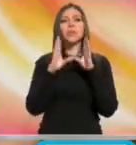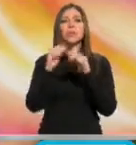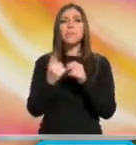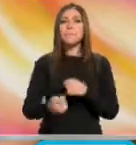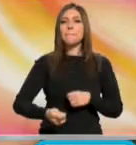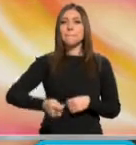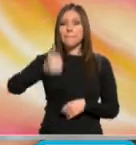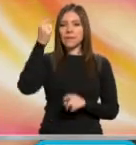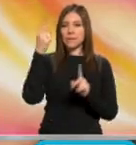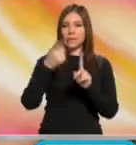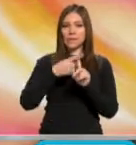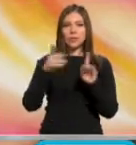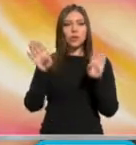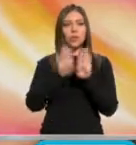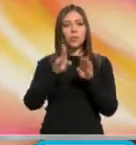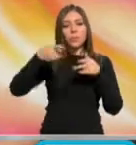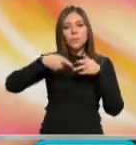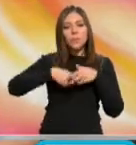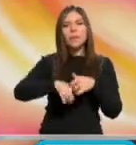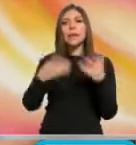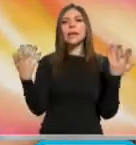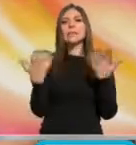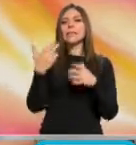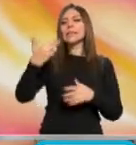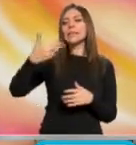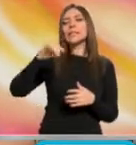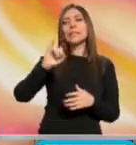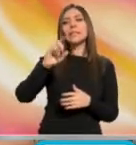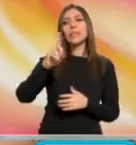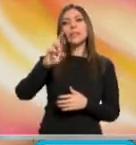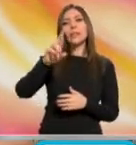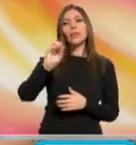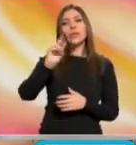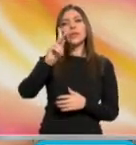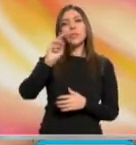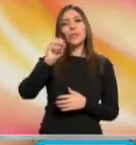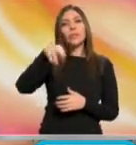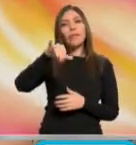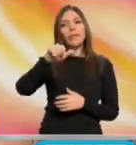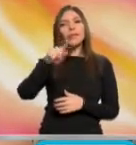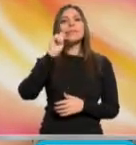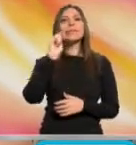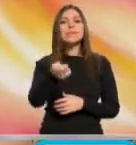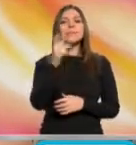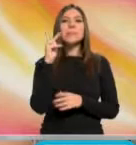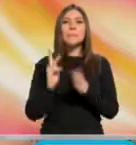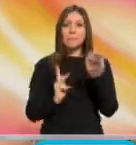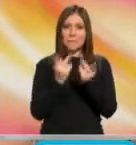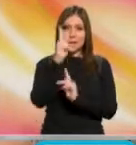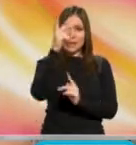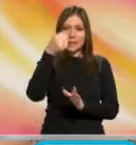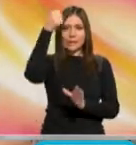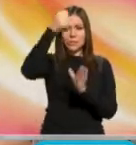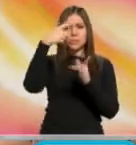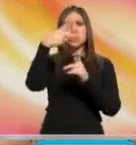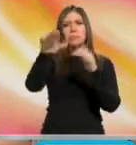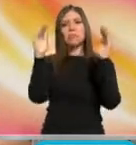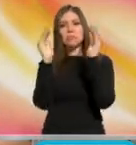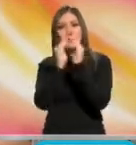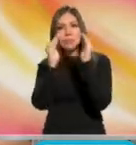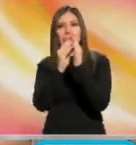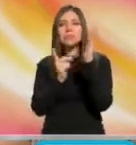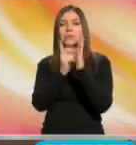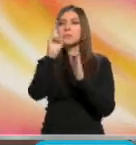paso, Tomás, para poder hacer hidroponía y así comenzar una vida autosustentable, así sea en la casa, en el departamento,